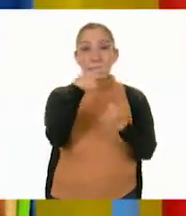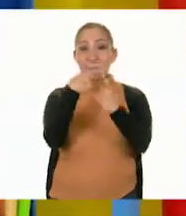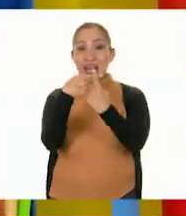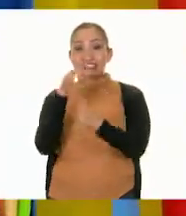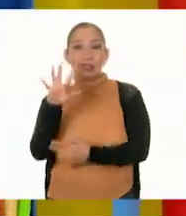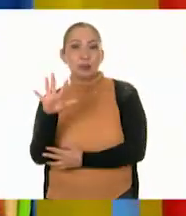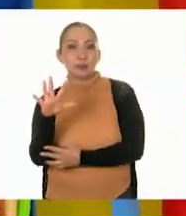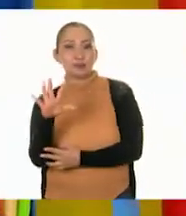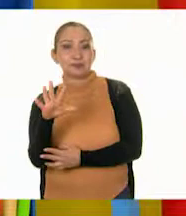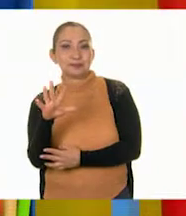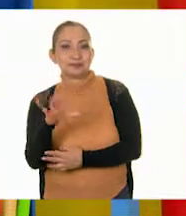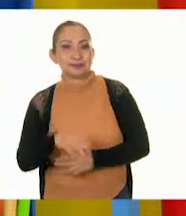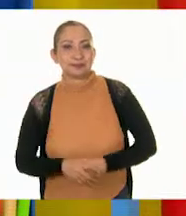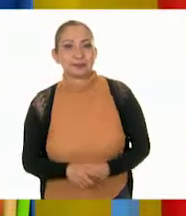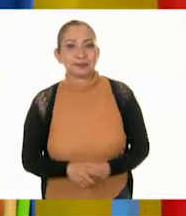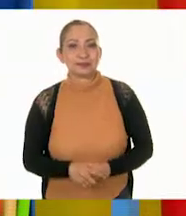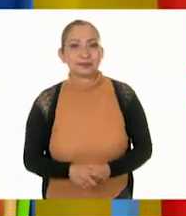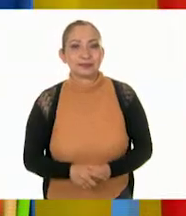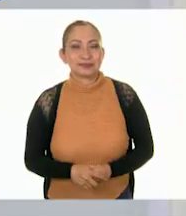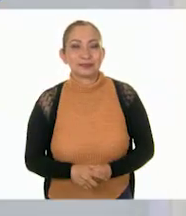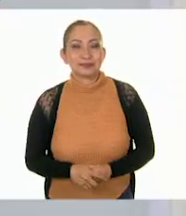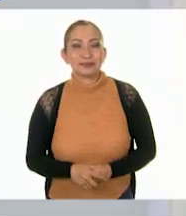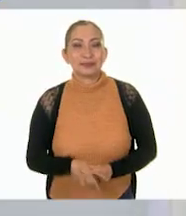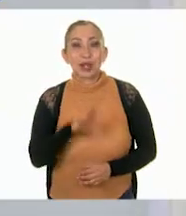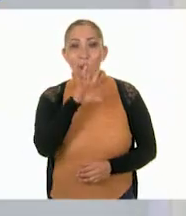más 5. Muy bien. 40